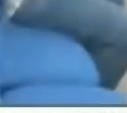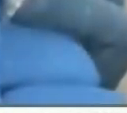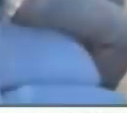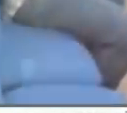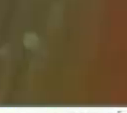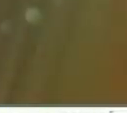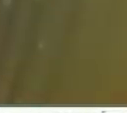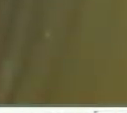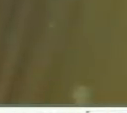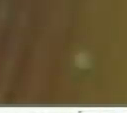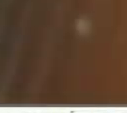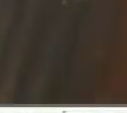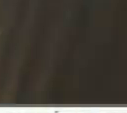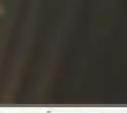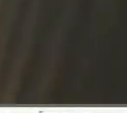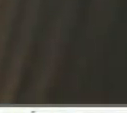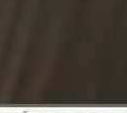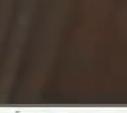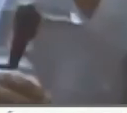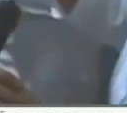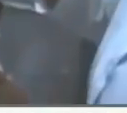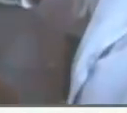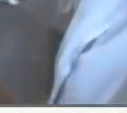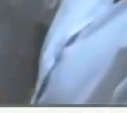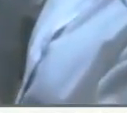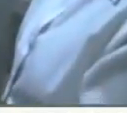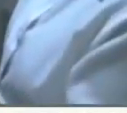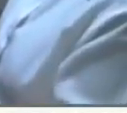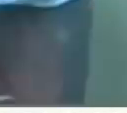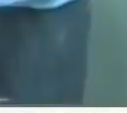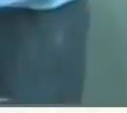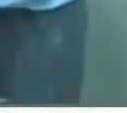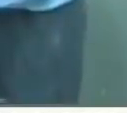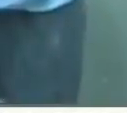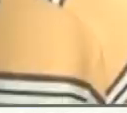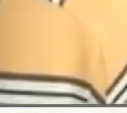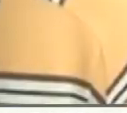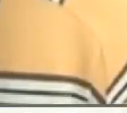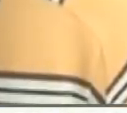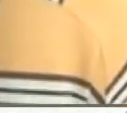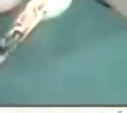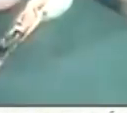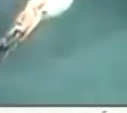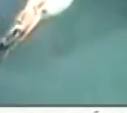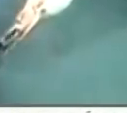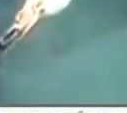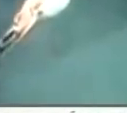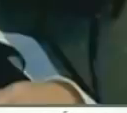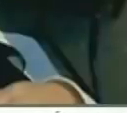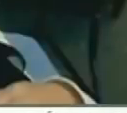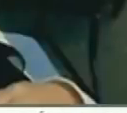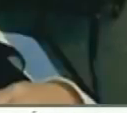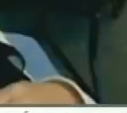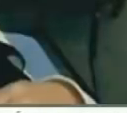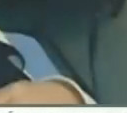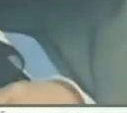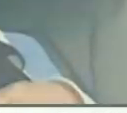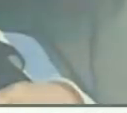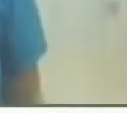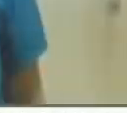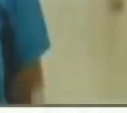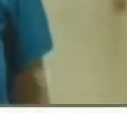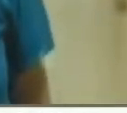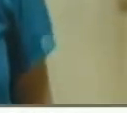amor, con compromiso. Y por eso el milagro de la revolución bolivariana. Médicos y médicas, gracias por asistir. ¡Hasta